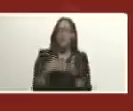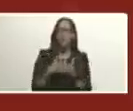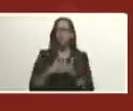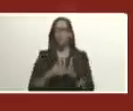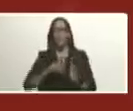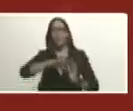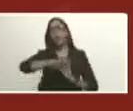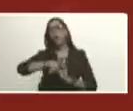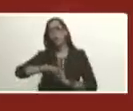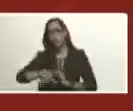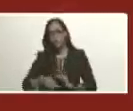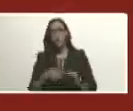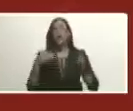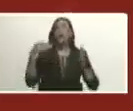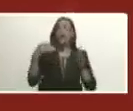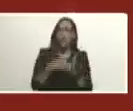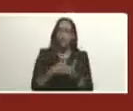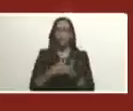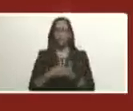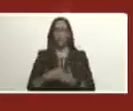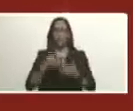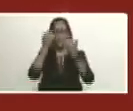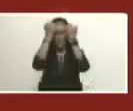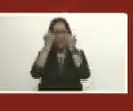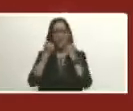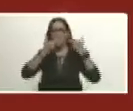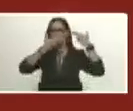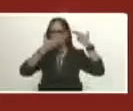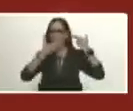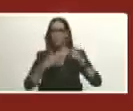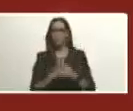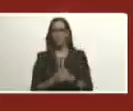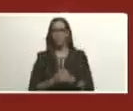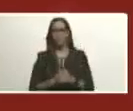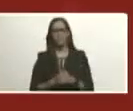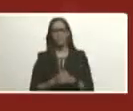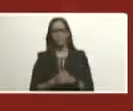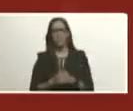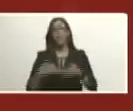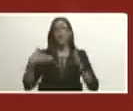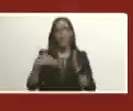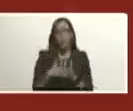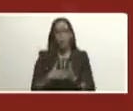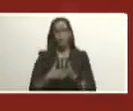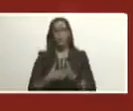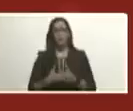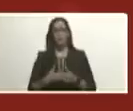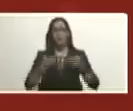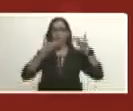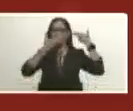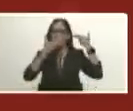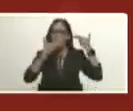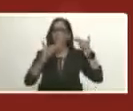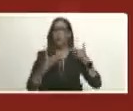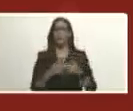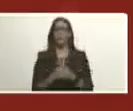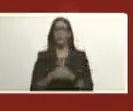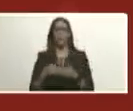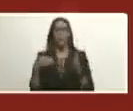corrupción, contra el paramilitarismo y el sicariato, contra los secuestros, contra la